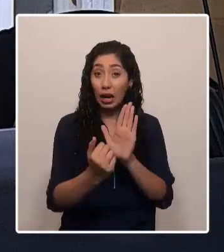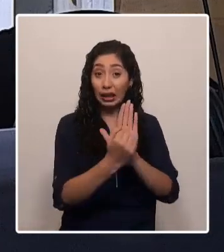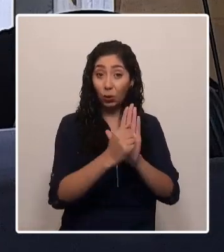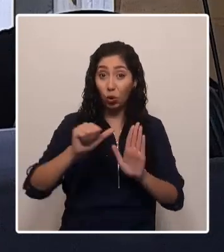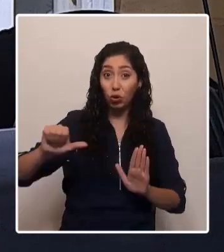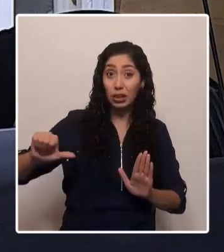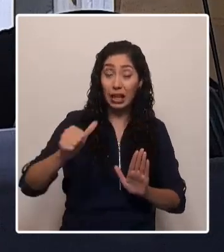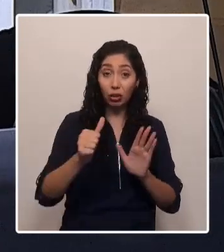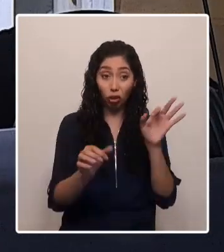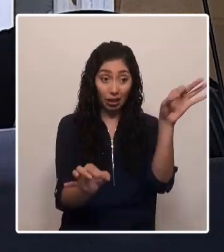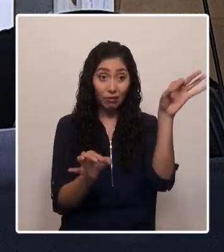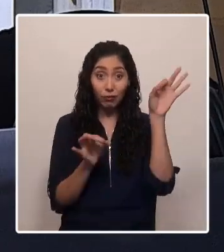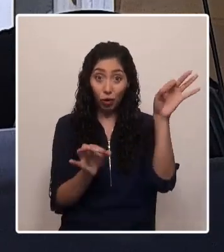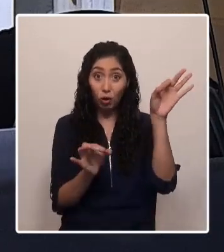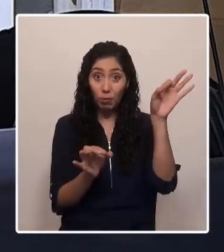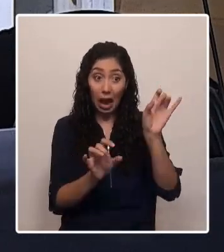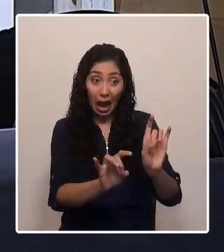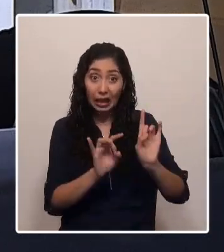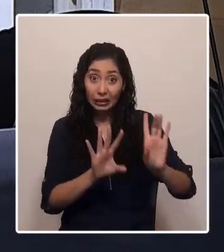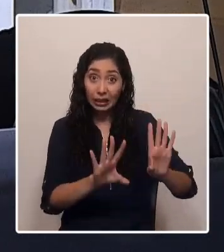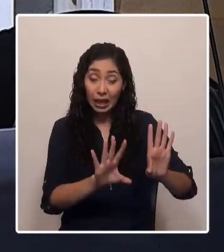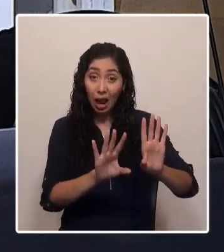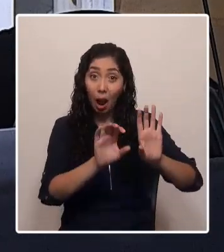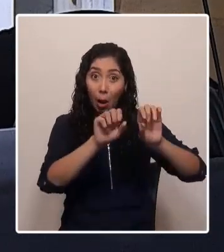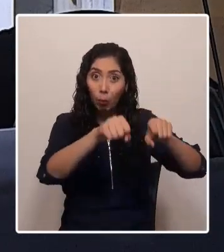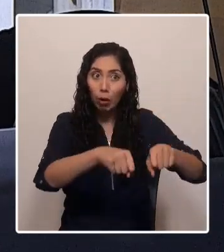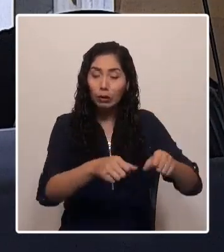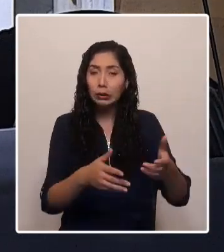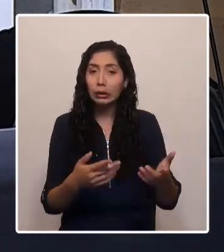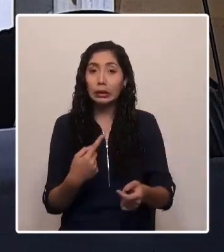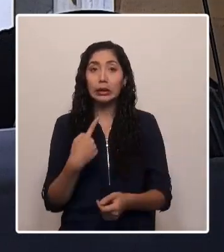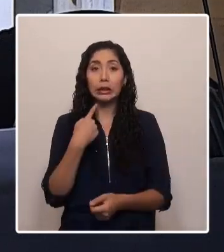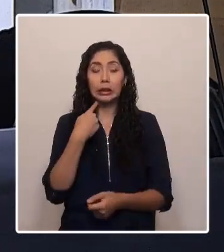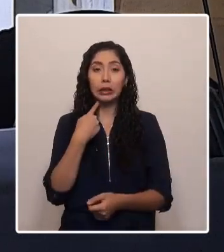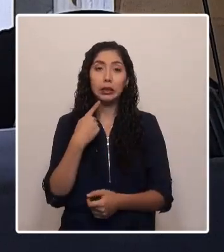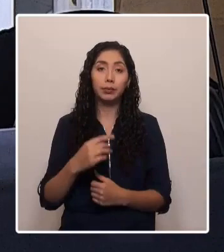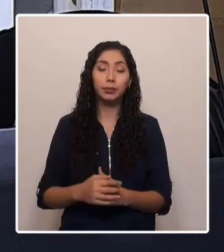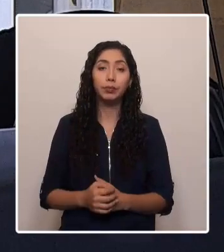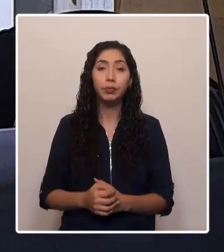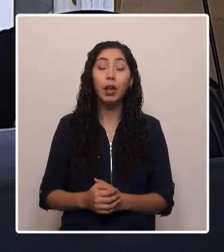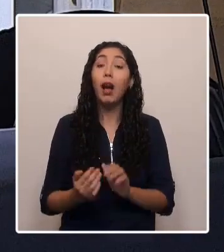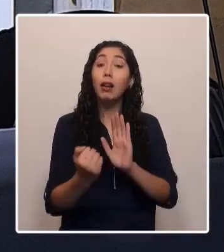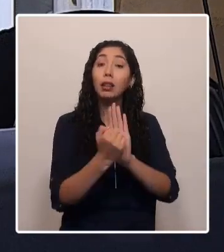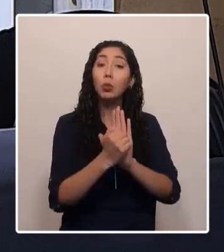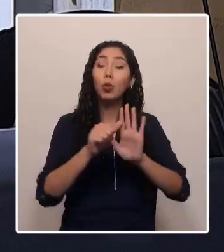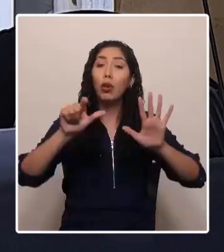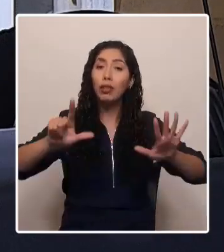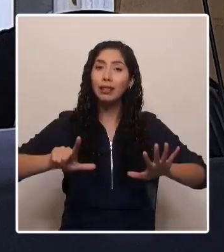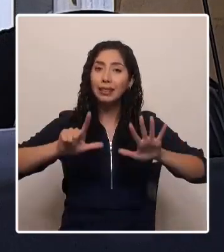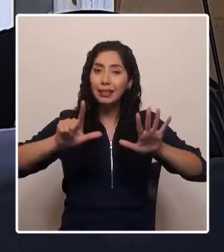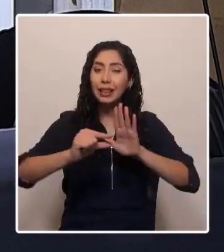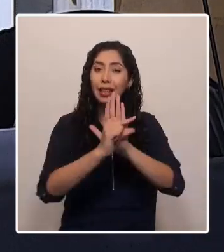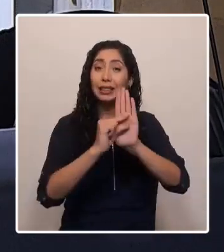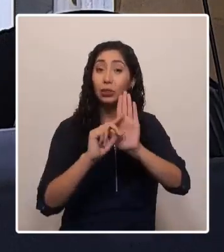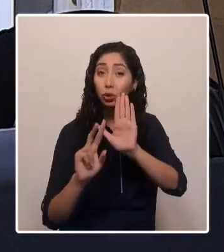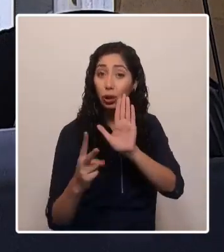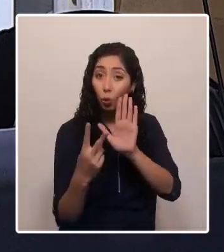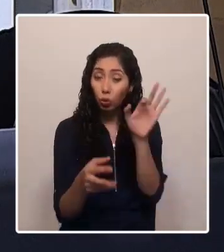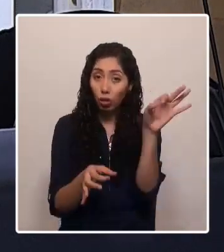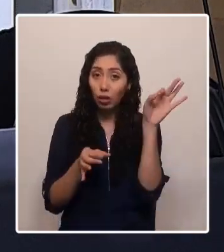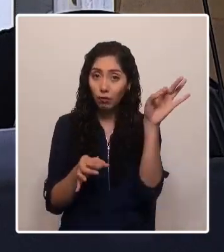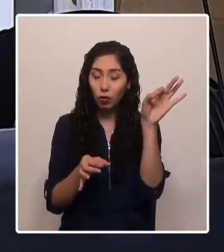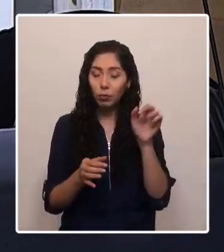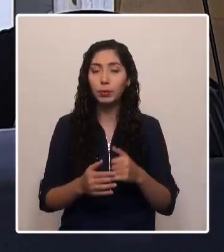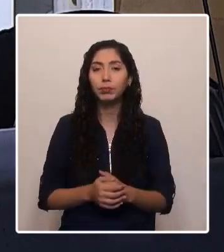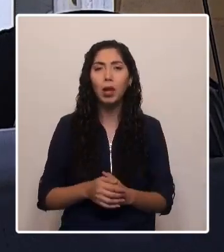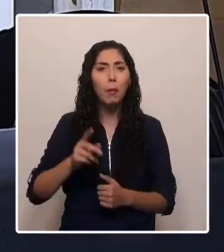se nos propone el día de hoy, llegara a ser aprobado. En relación al artículo 17, inciso 2 del informe, el cual prohíbe